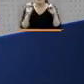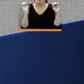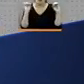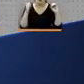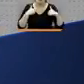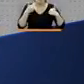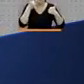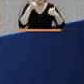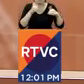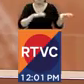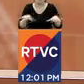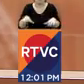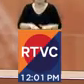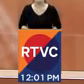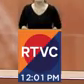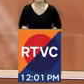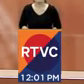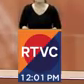magnitud.